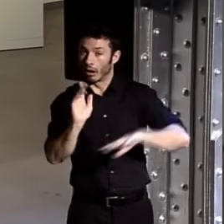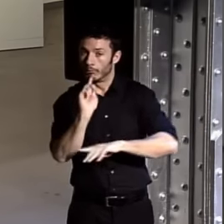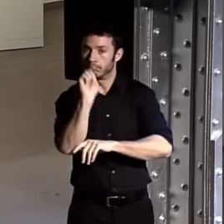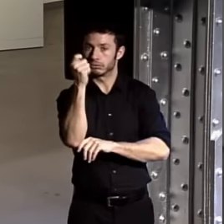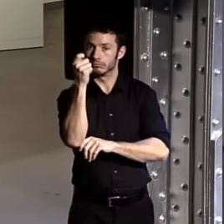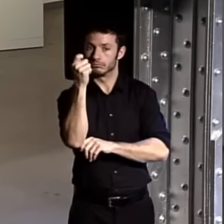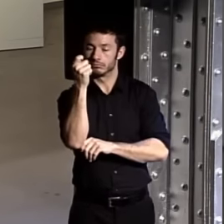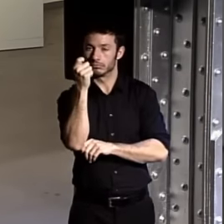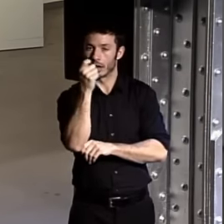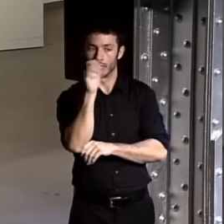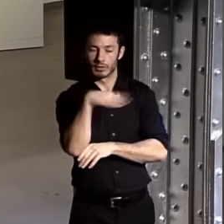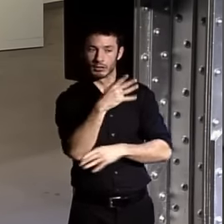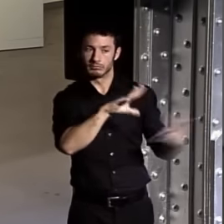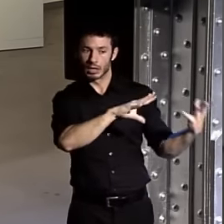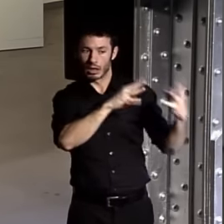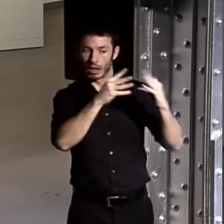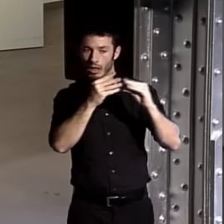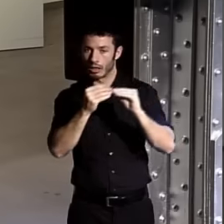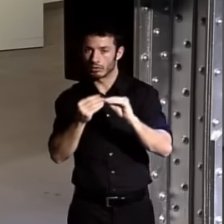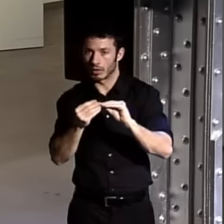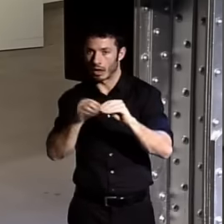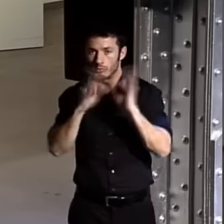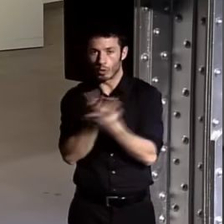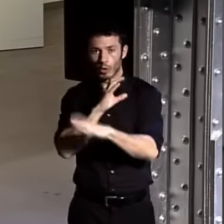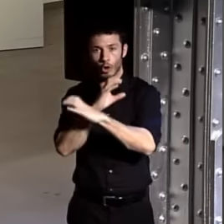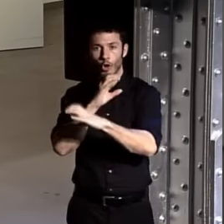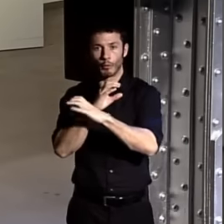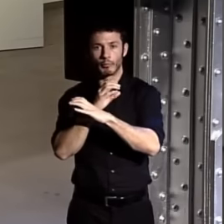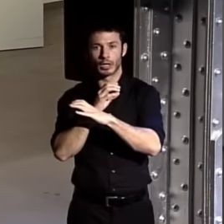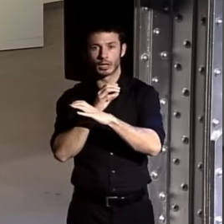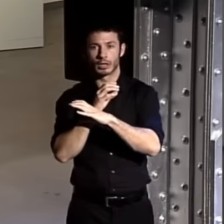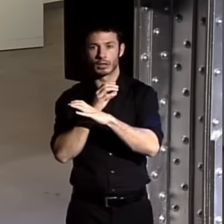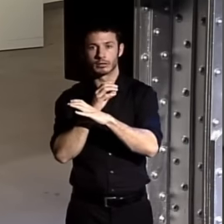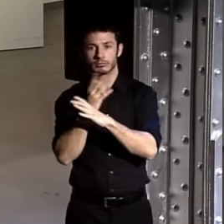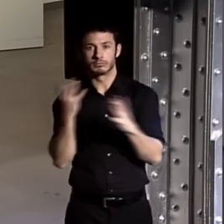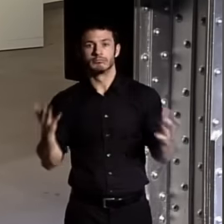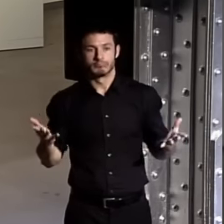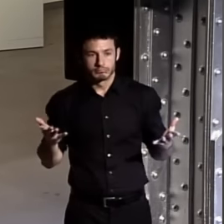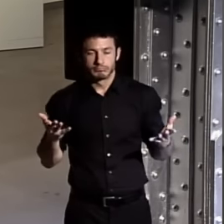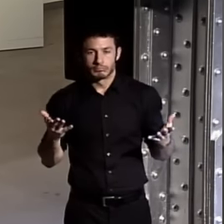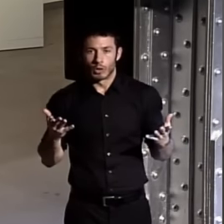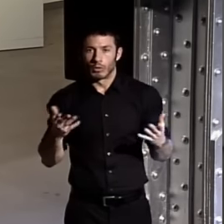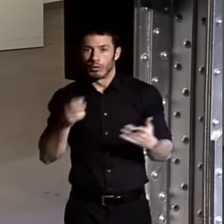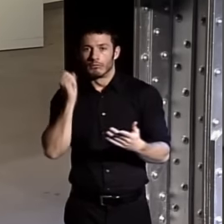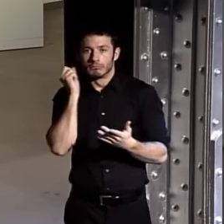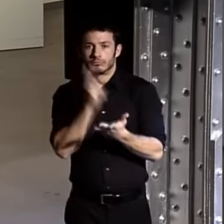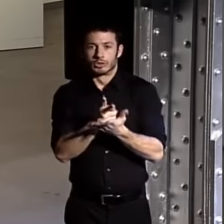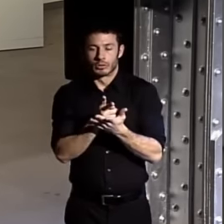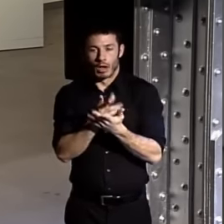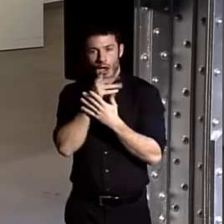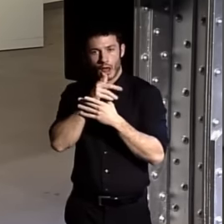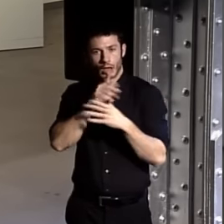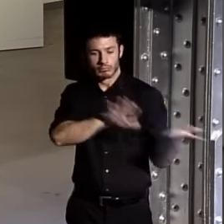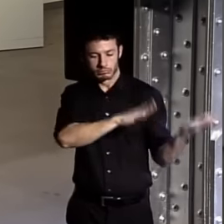pues adaptar Algo como como un tapies al mundo del cómic y y tal Pues para mí fue un reto y ahora lo veo y digo